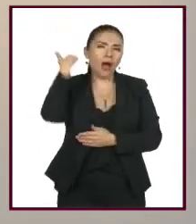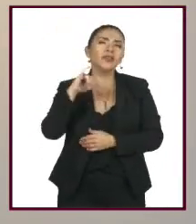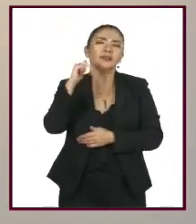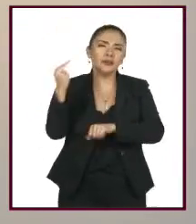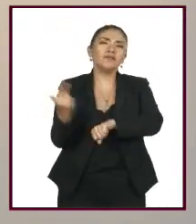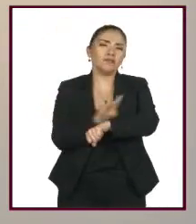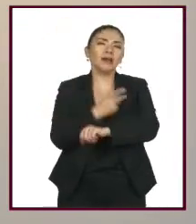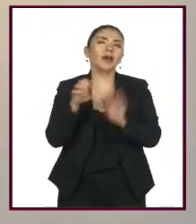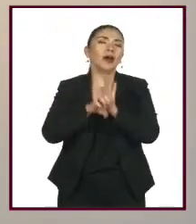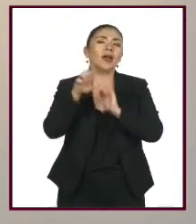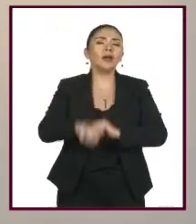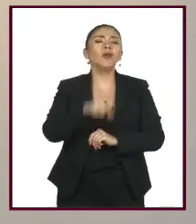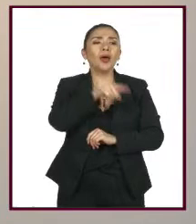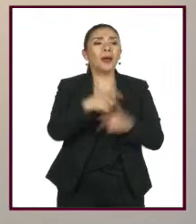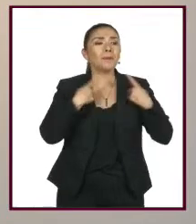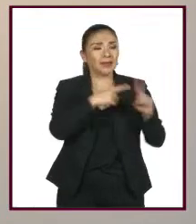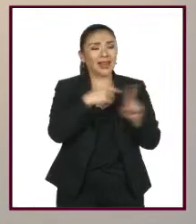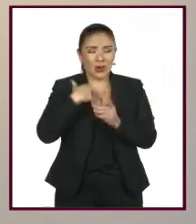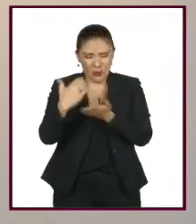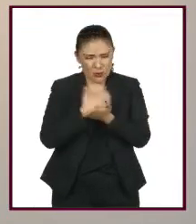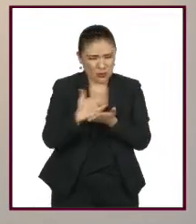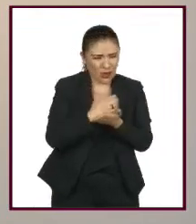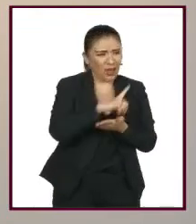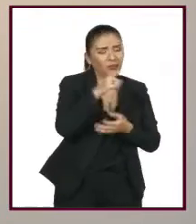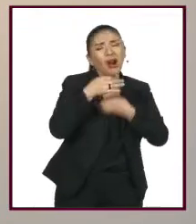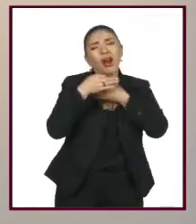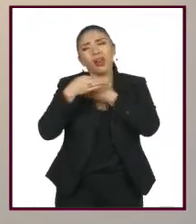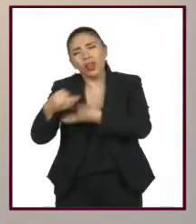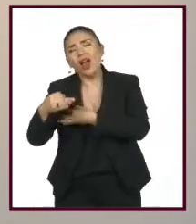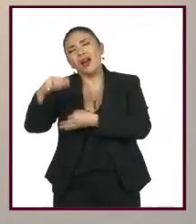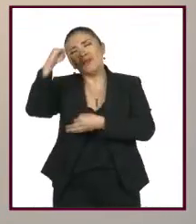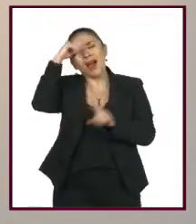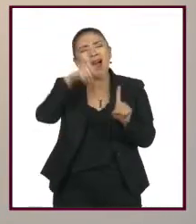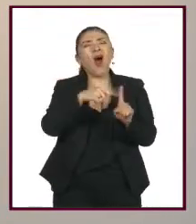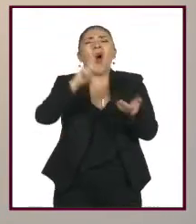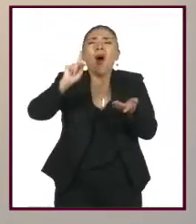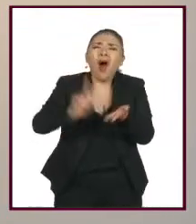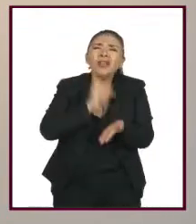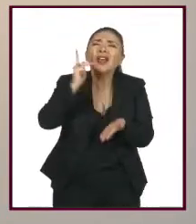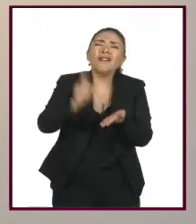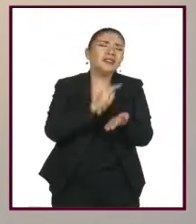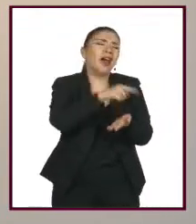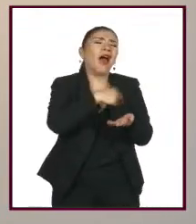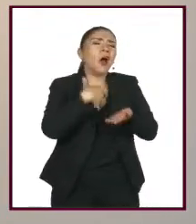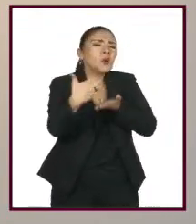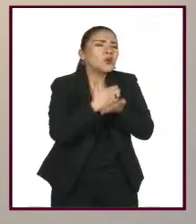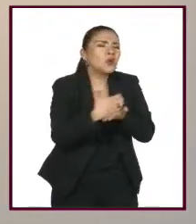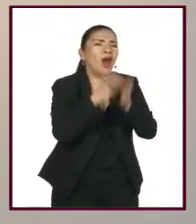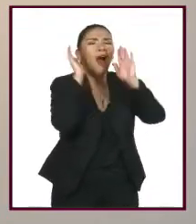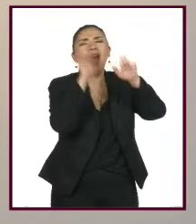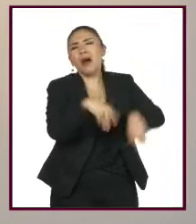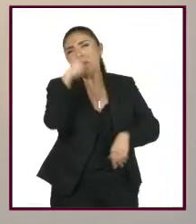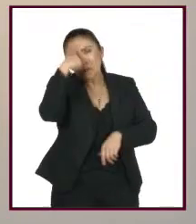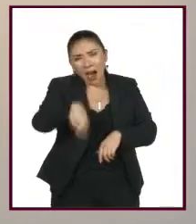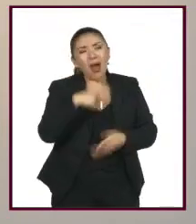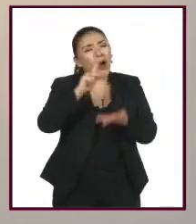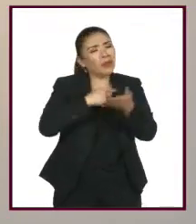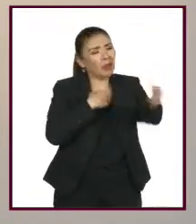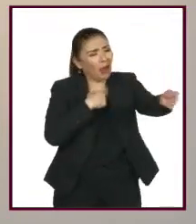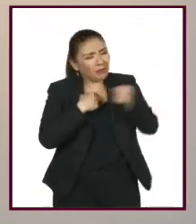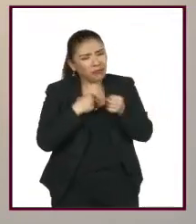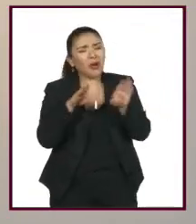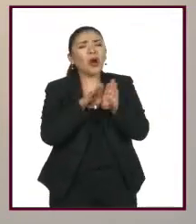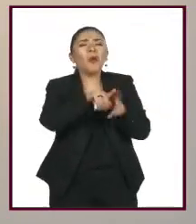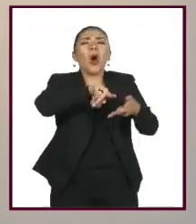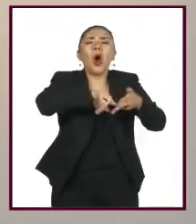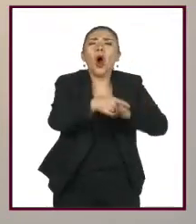Si había una recaída, se mencionaba, no, pues ya no se puede seguir un tratamiento, ya estás otra vez como